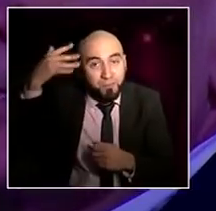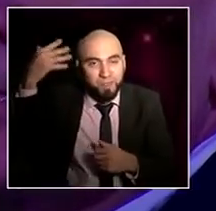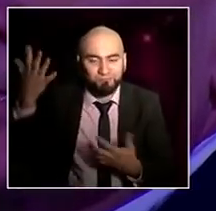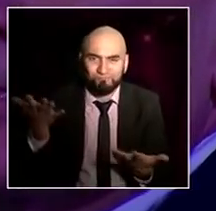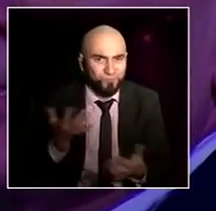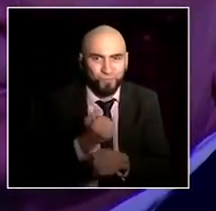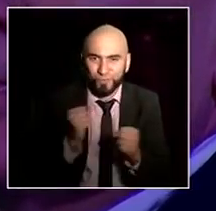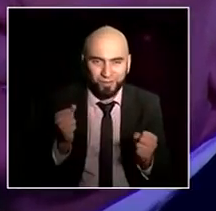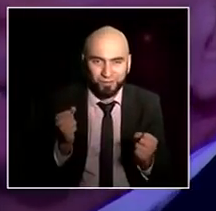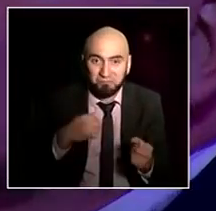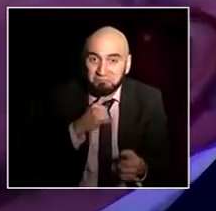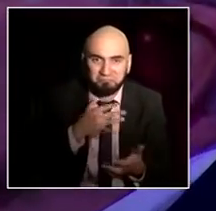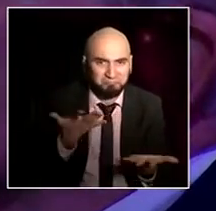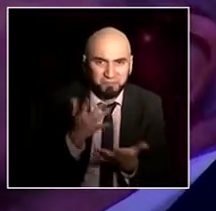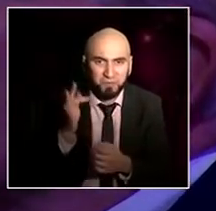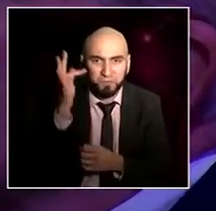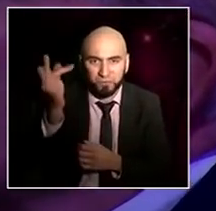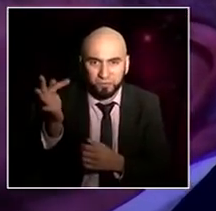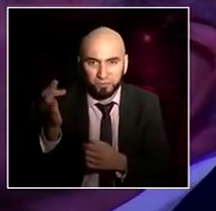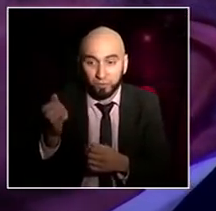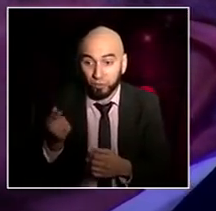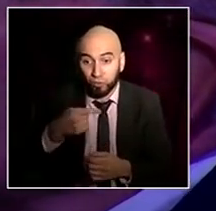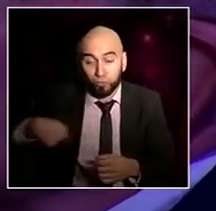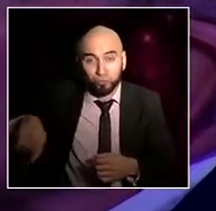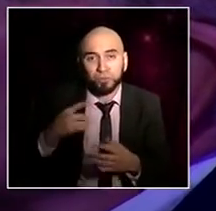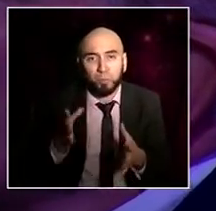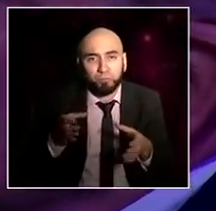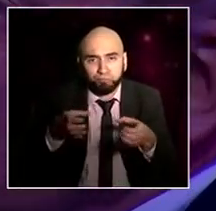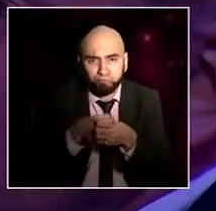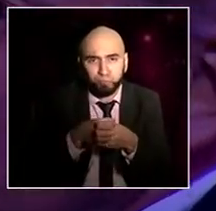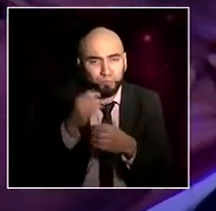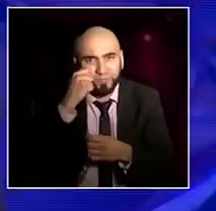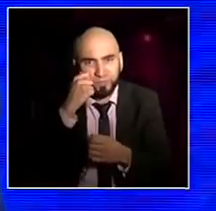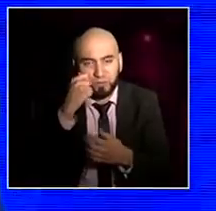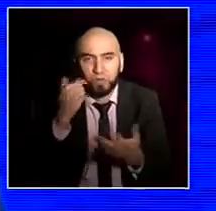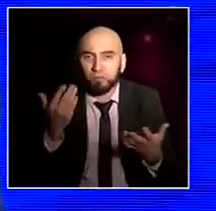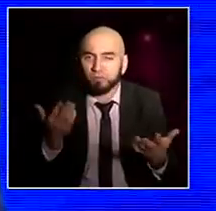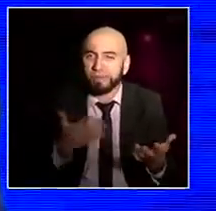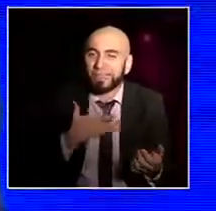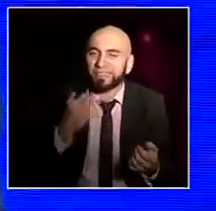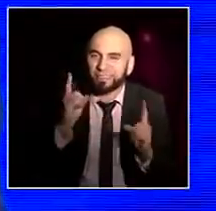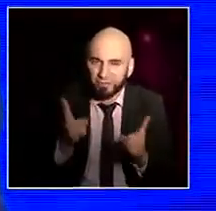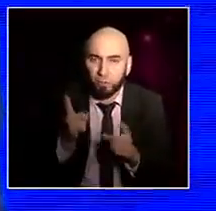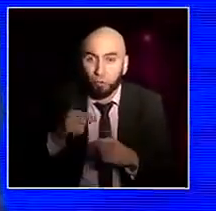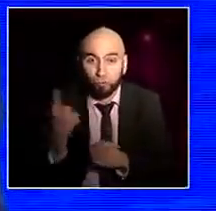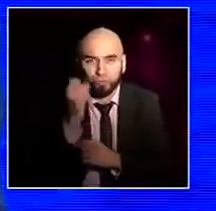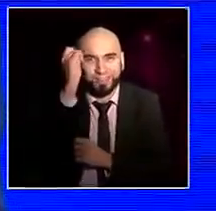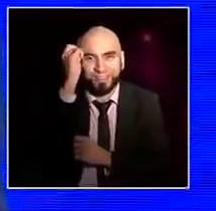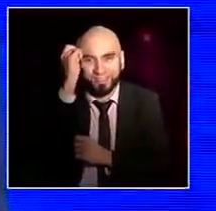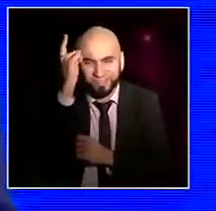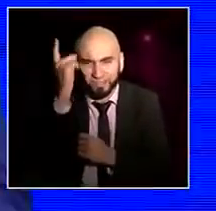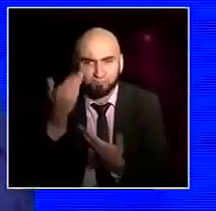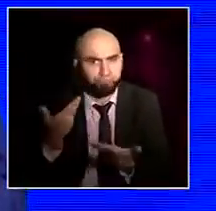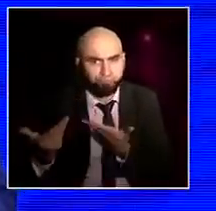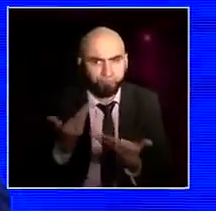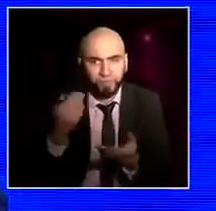eso, para ser la especie que queremos ser, yo creo que primero tenemos que entendernos como especie, como